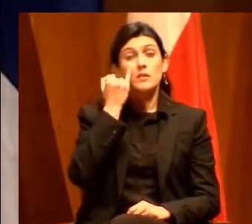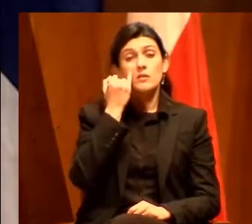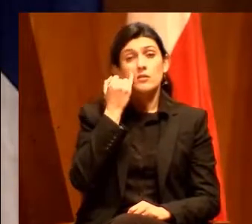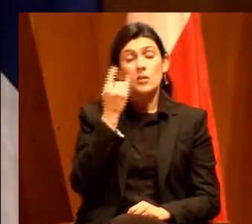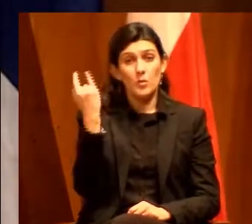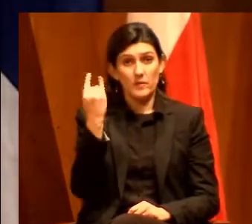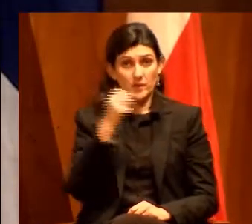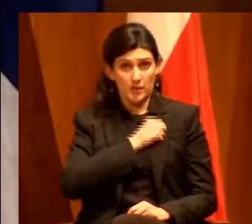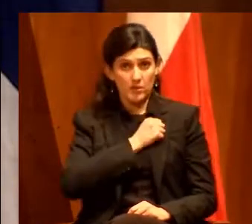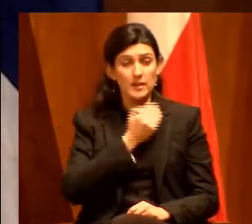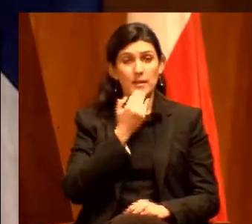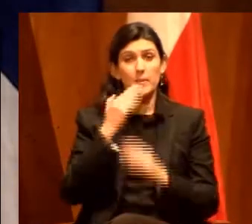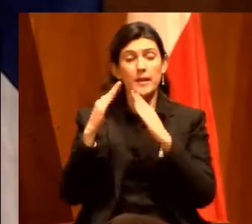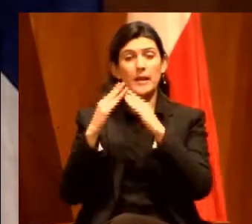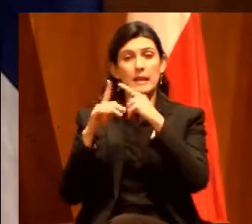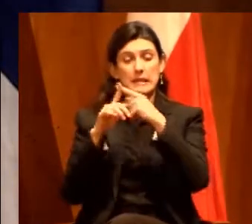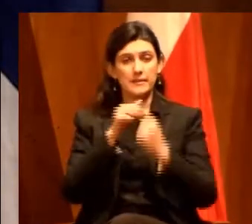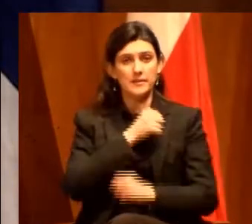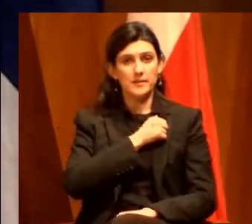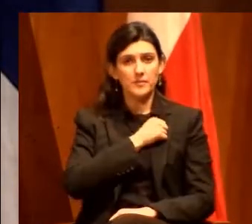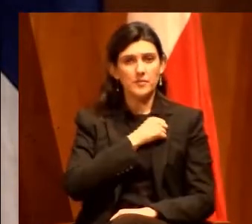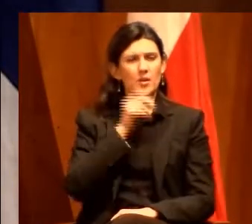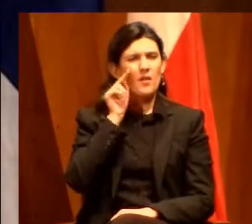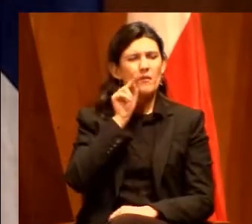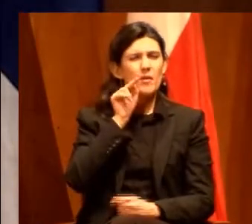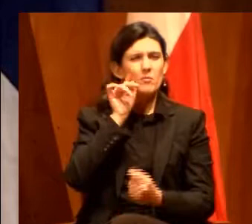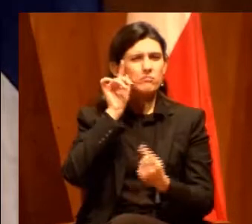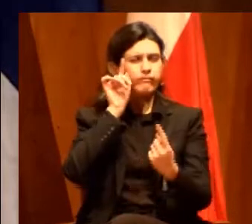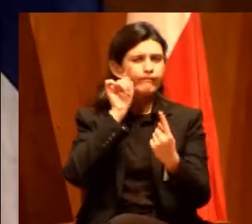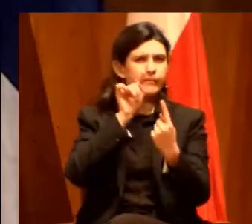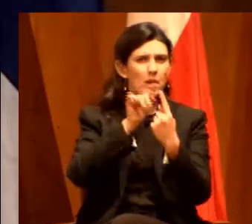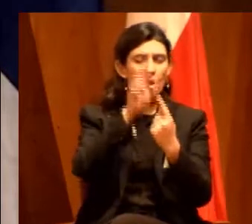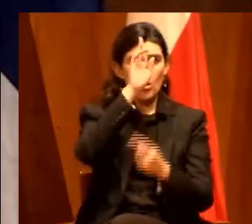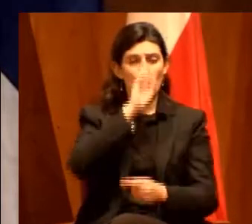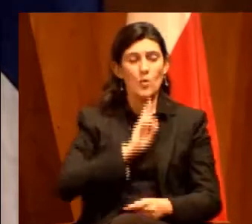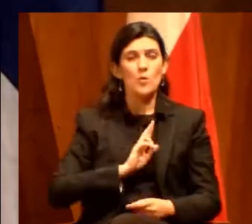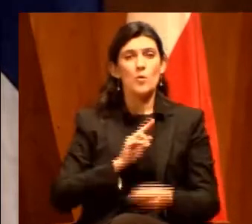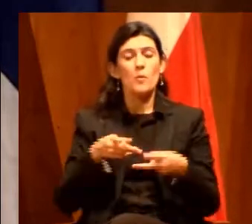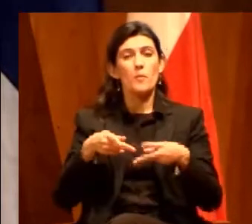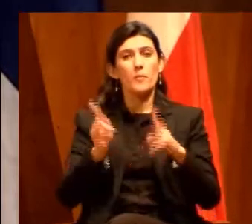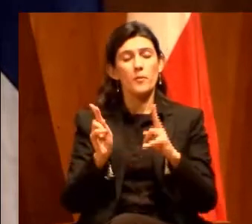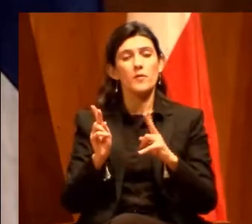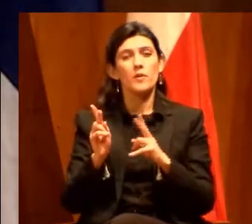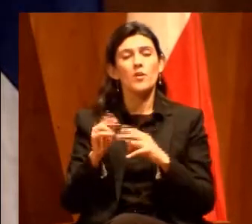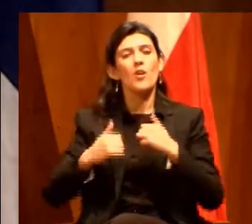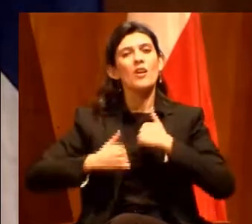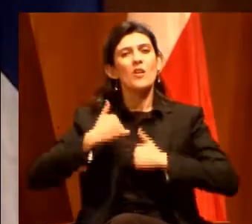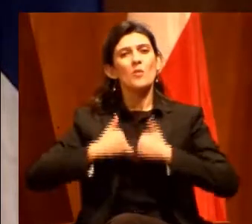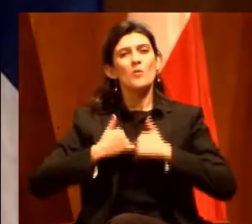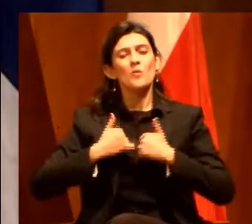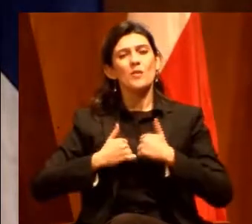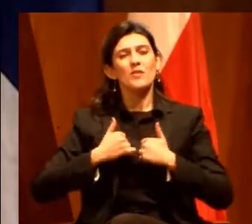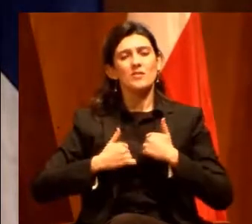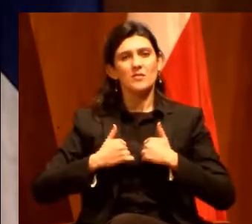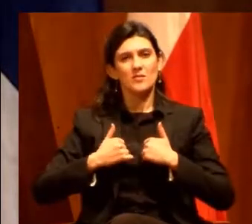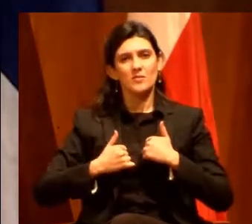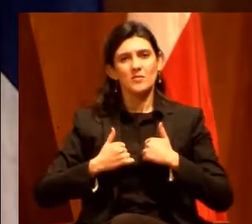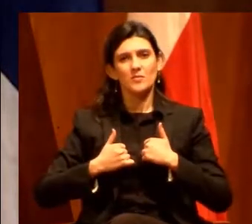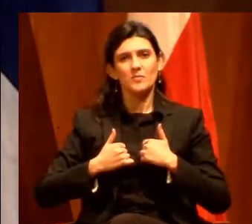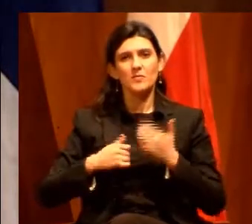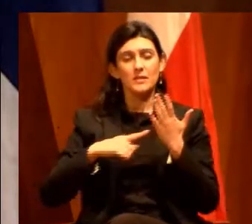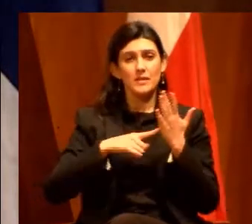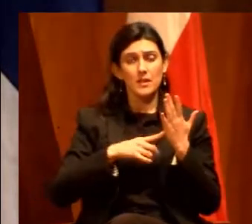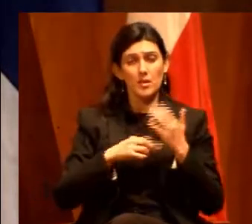Iglesia Católica, vemos en su misión un rol público desde la educación superior técnico-profesional. A este tipo